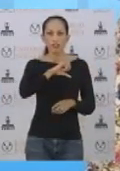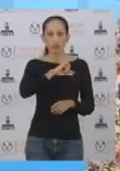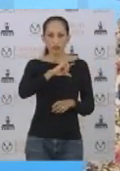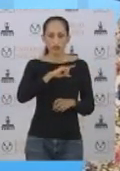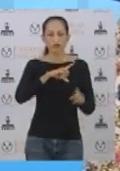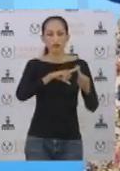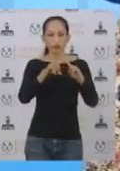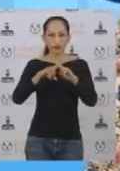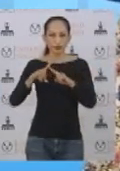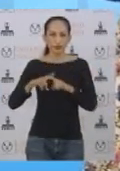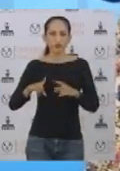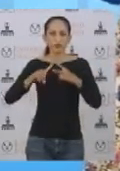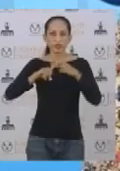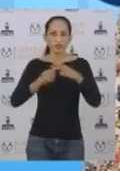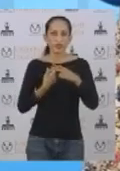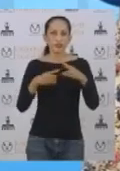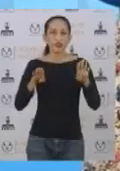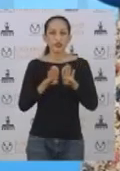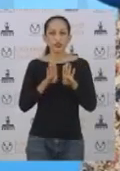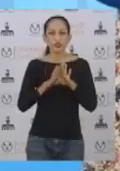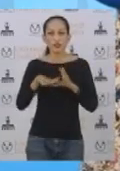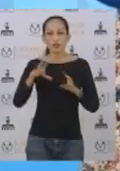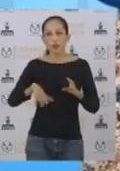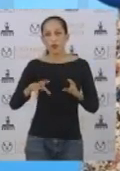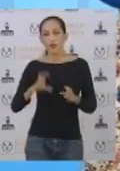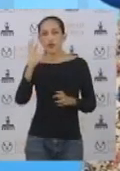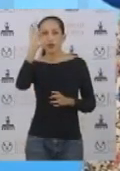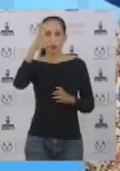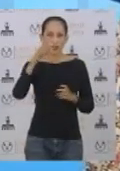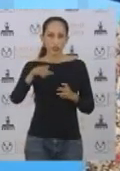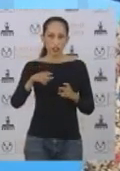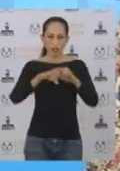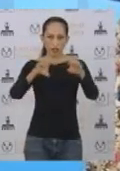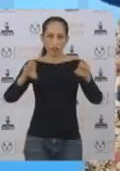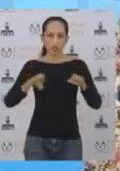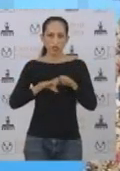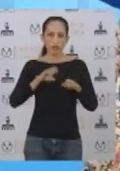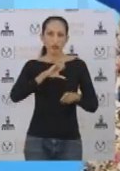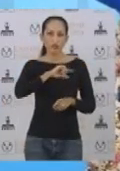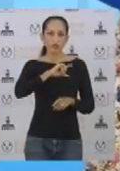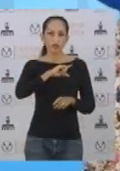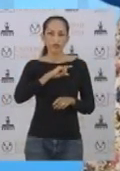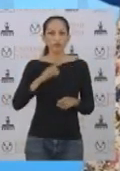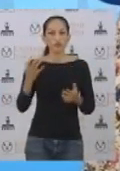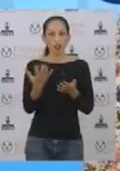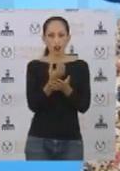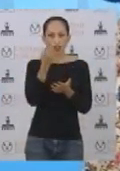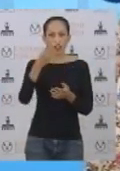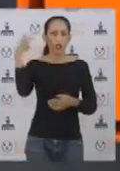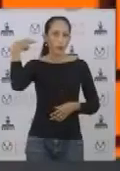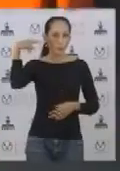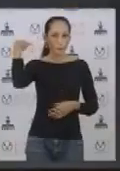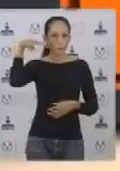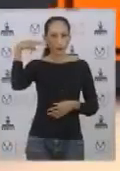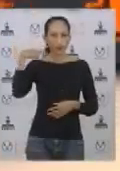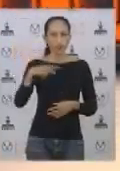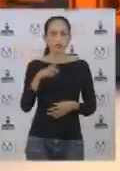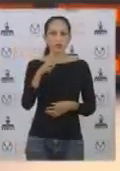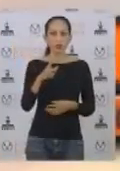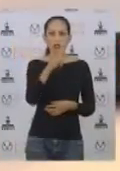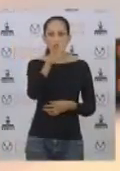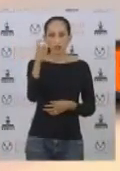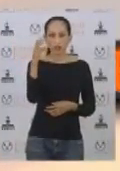Correcaminos en diferentes disciplinas. Vamos a iniciar con el básquetbol, en donde Correcaminos de la UAT se impuso ante los Halcones de Veracruz. La